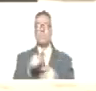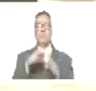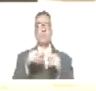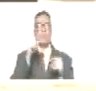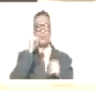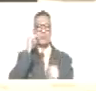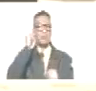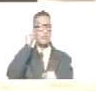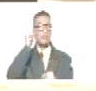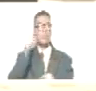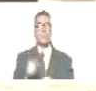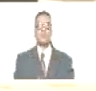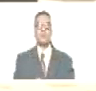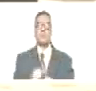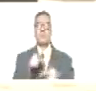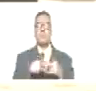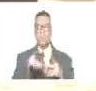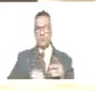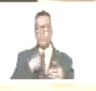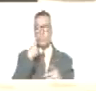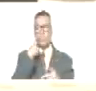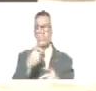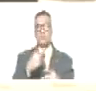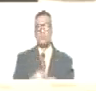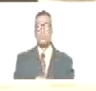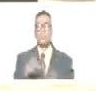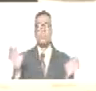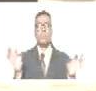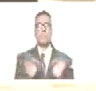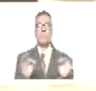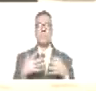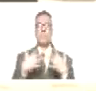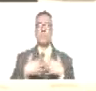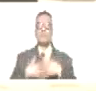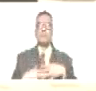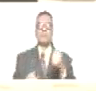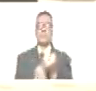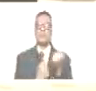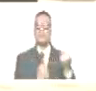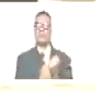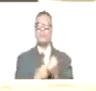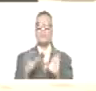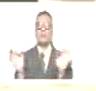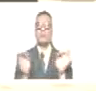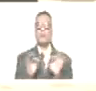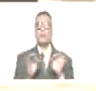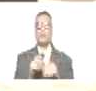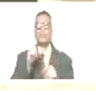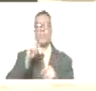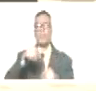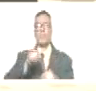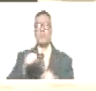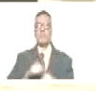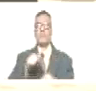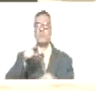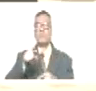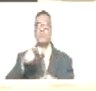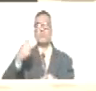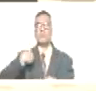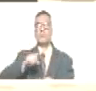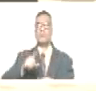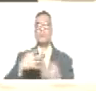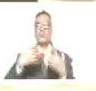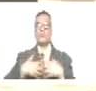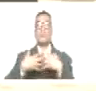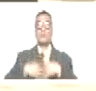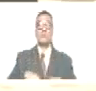Los podemos ver a la cara. No tenemos empresarios que nos financien. Y sí va a haber empresarios. Mire, ¿y tú